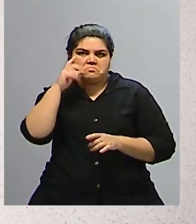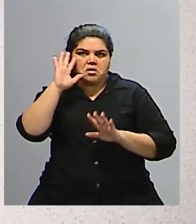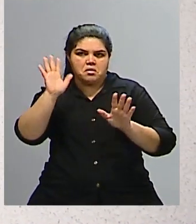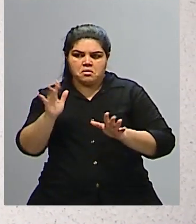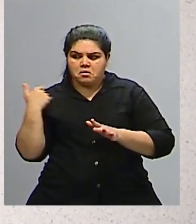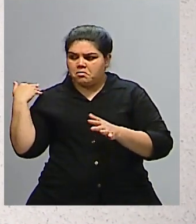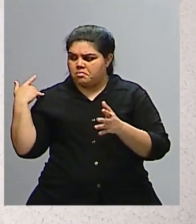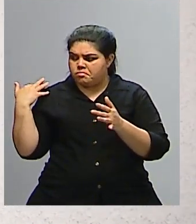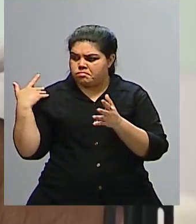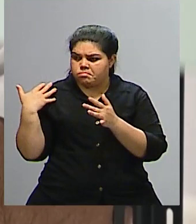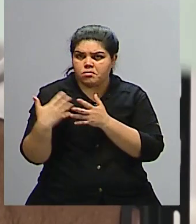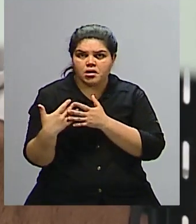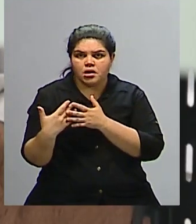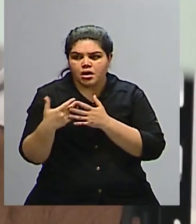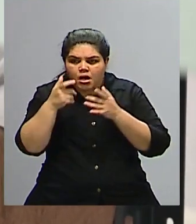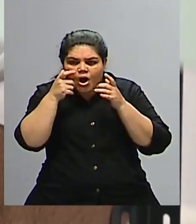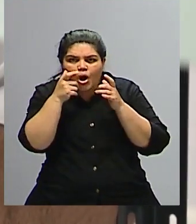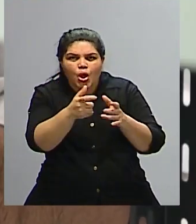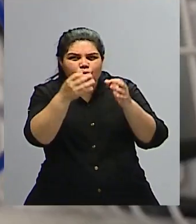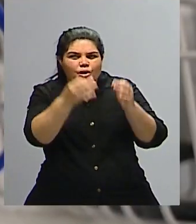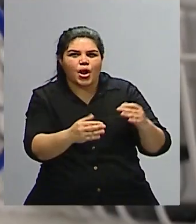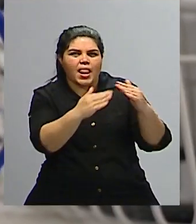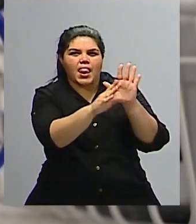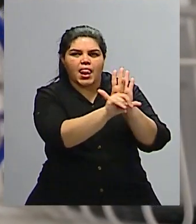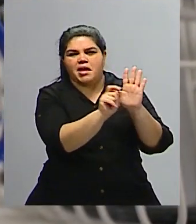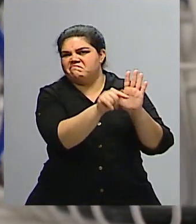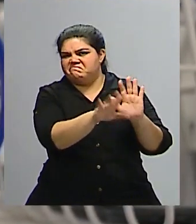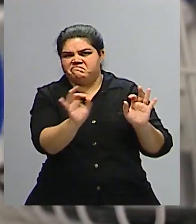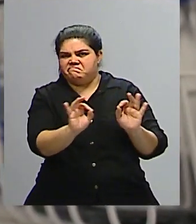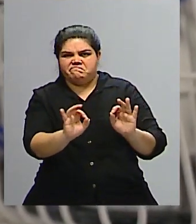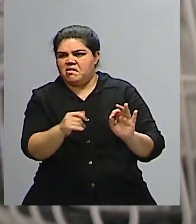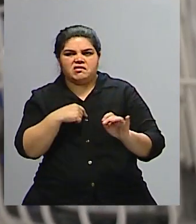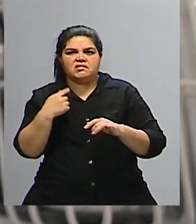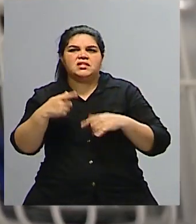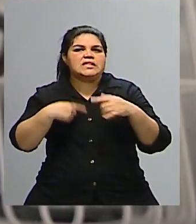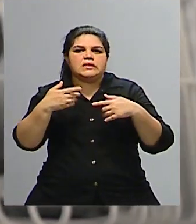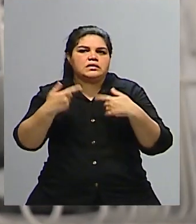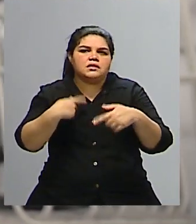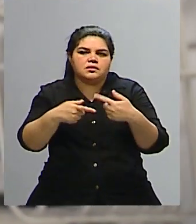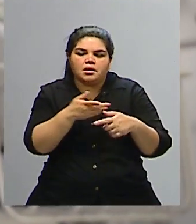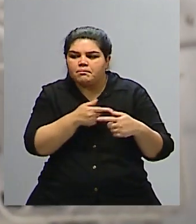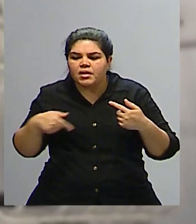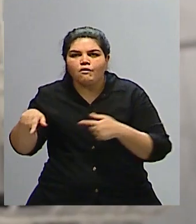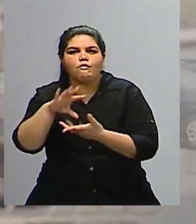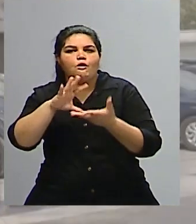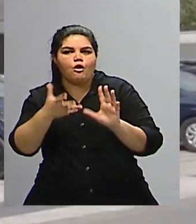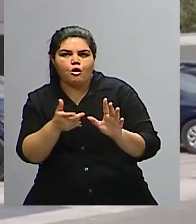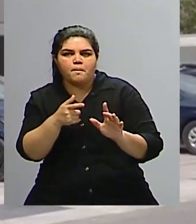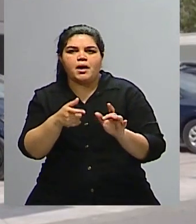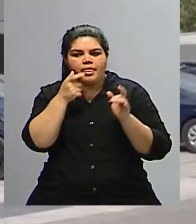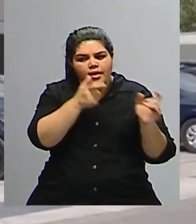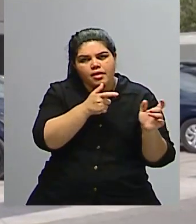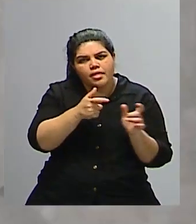si pasa esto y algo se escapa de este proceso de control interno, bueno, ya viene el control externo, que sé que han estado también